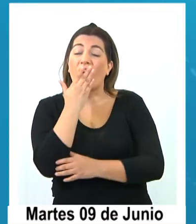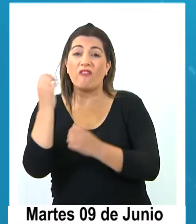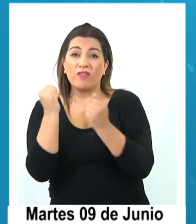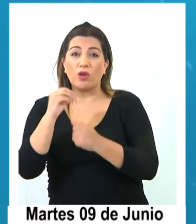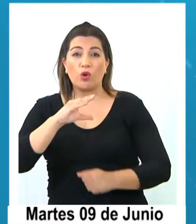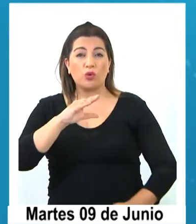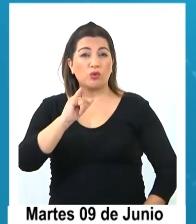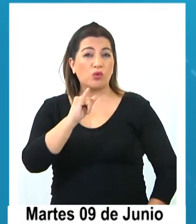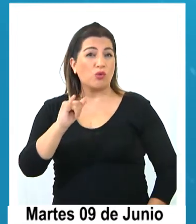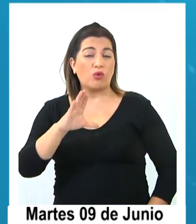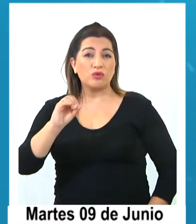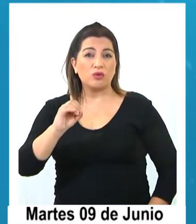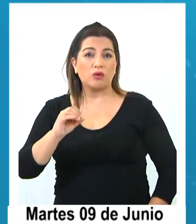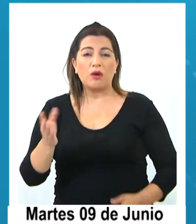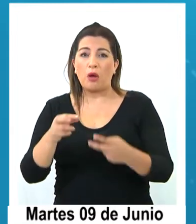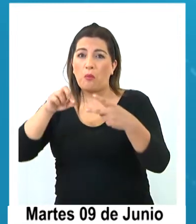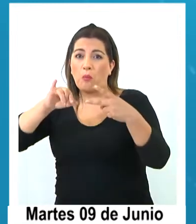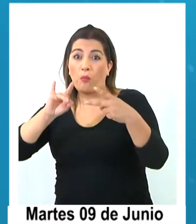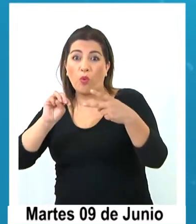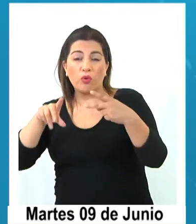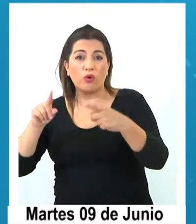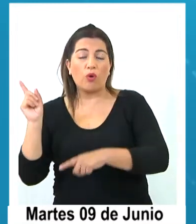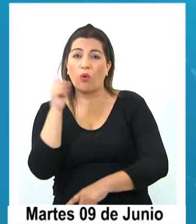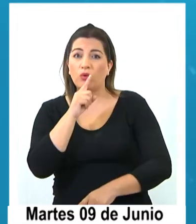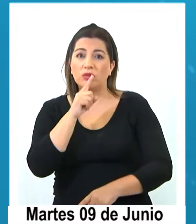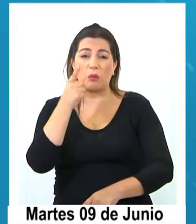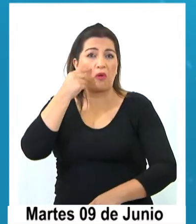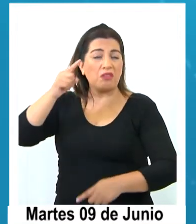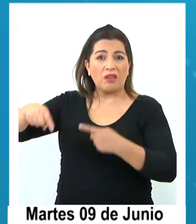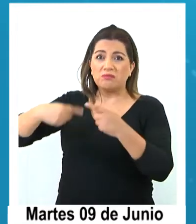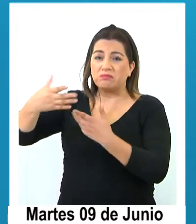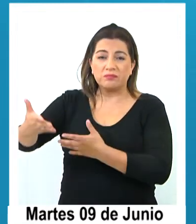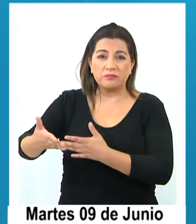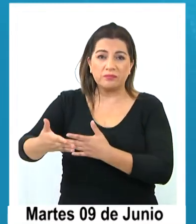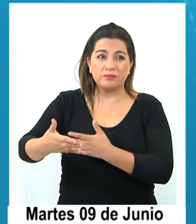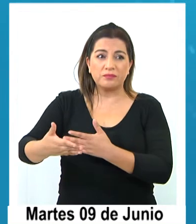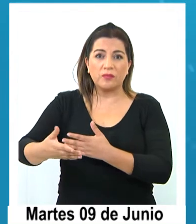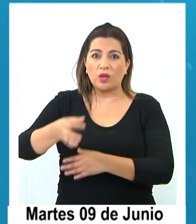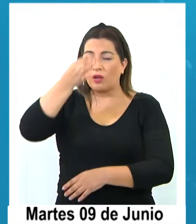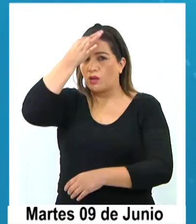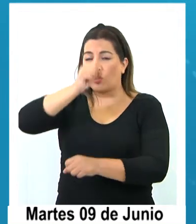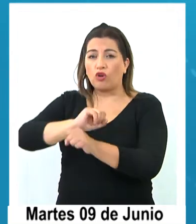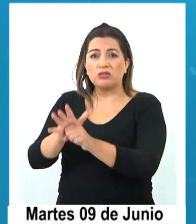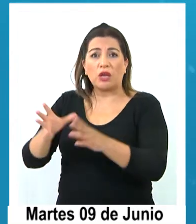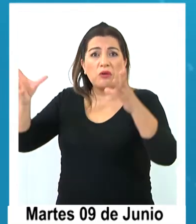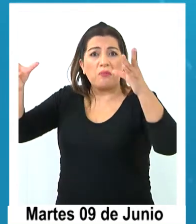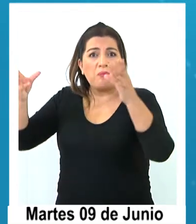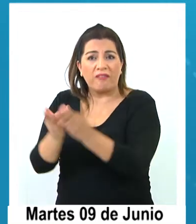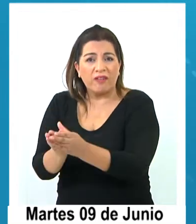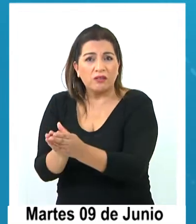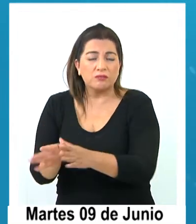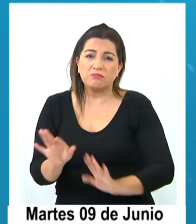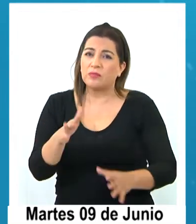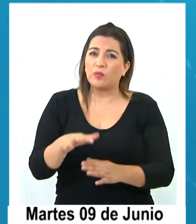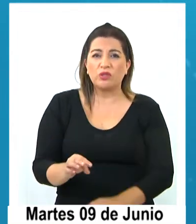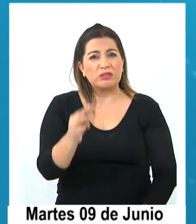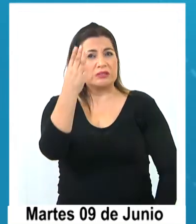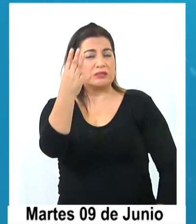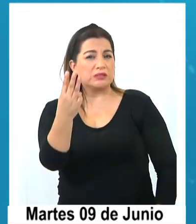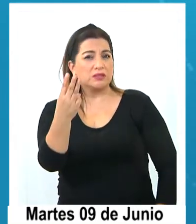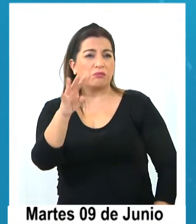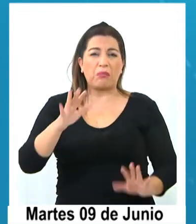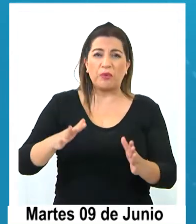sierra, Cusco, Puno, en los últimos días los contagios han ido disminuyendo. Es más, hace